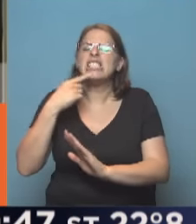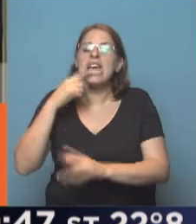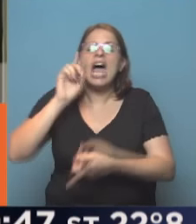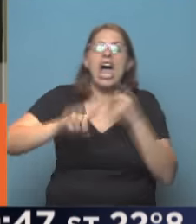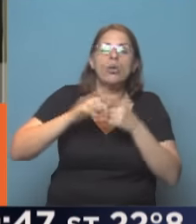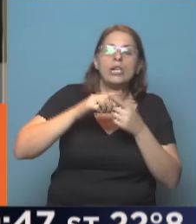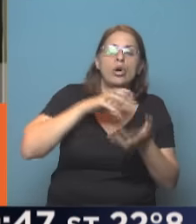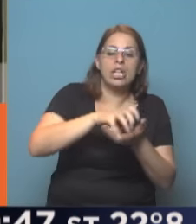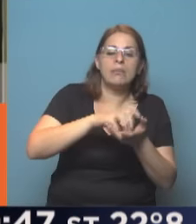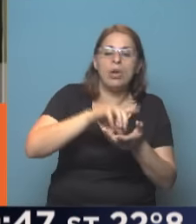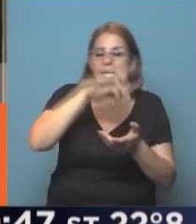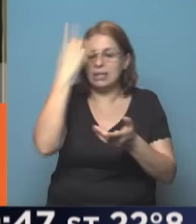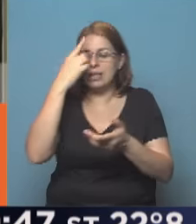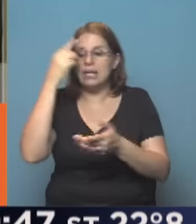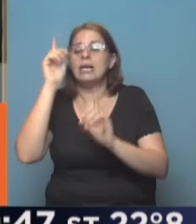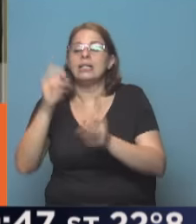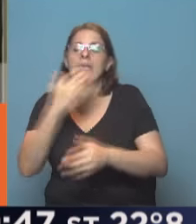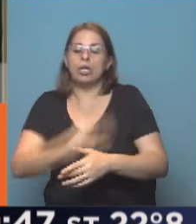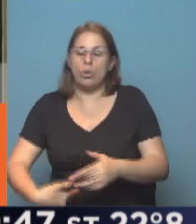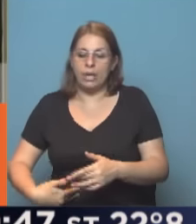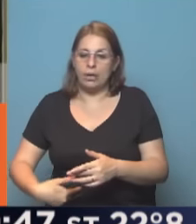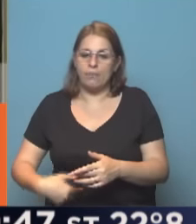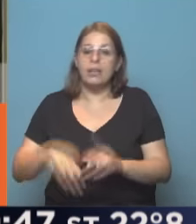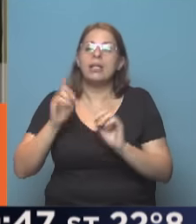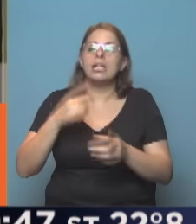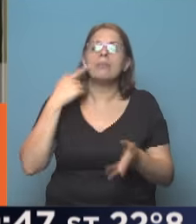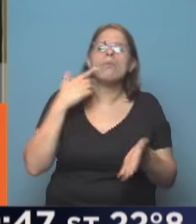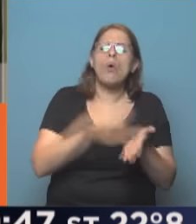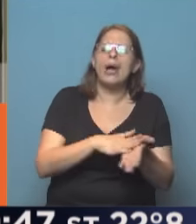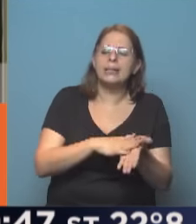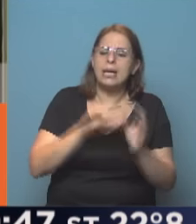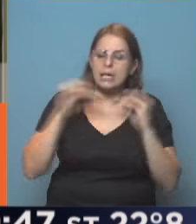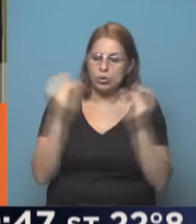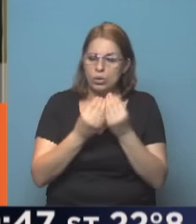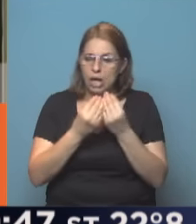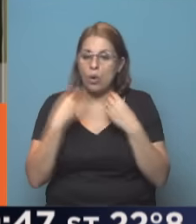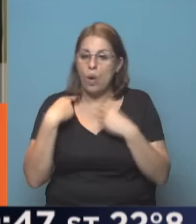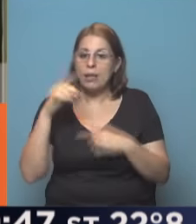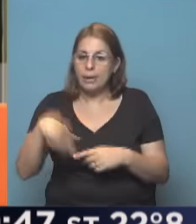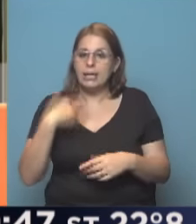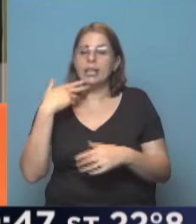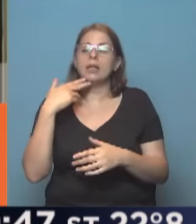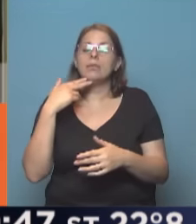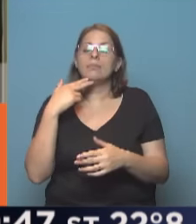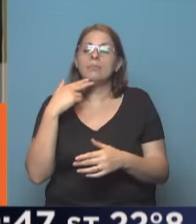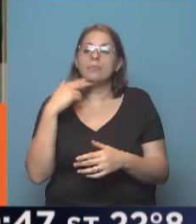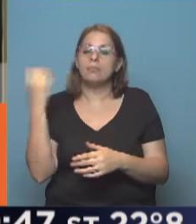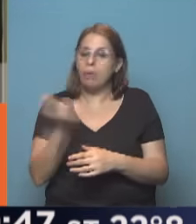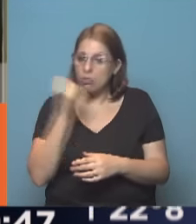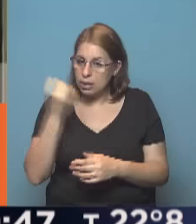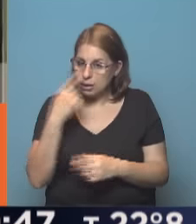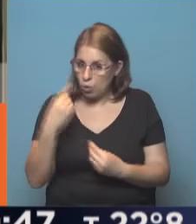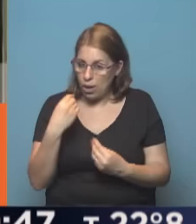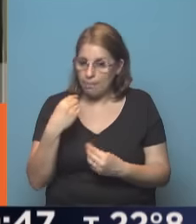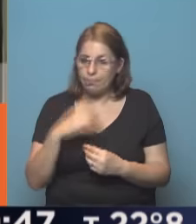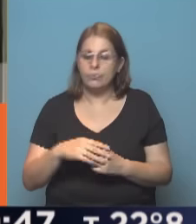estatales de la provincia y el Gobierno. Al mismo tiempo, muestra también algo que viene siendo noticia y que creo que es importante para todos, que es